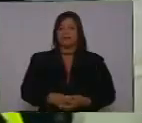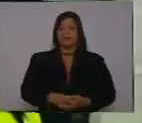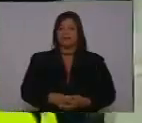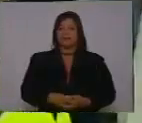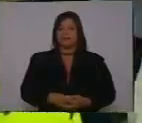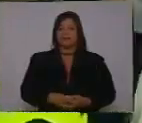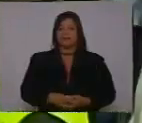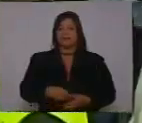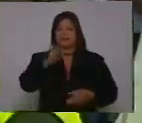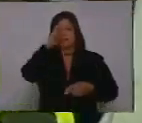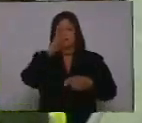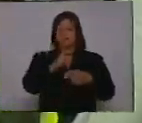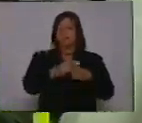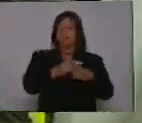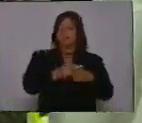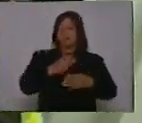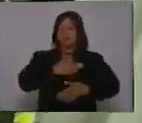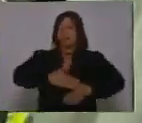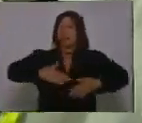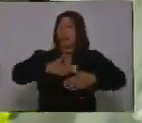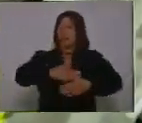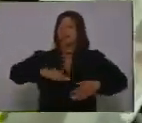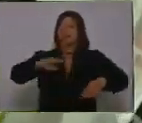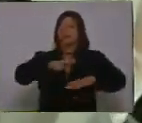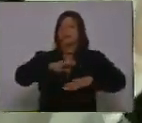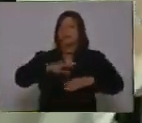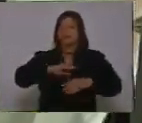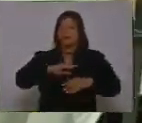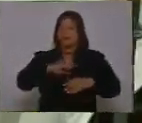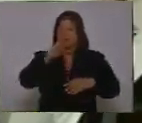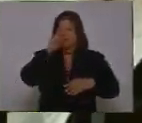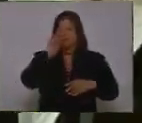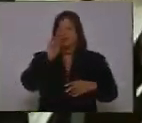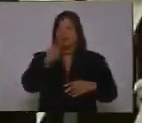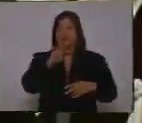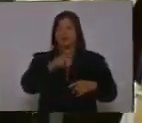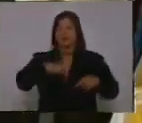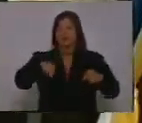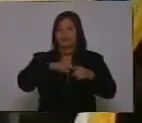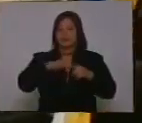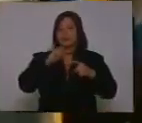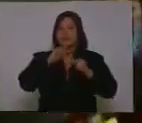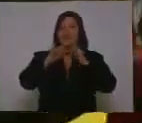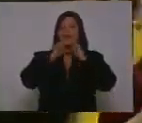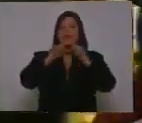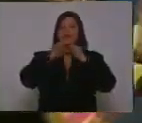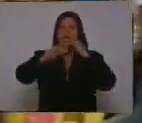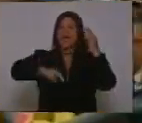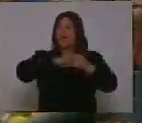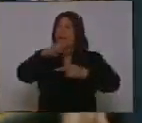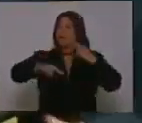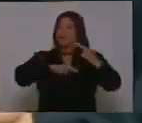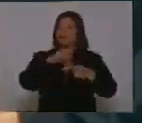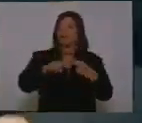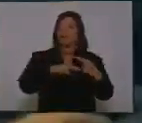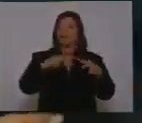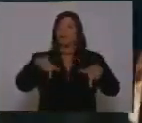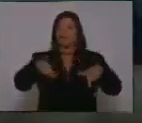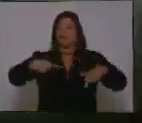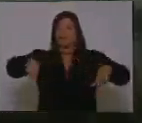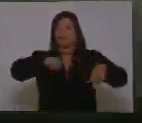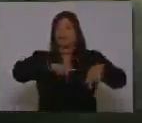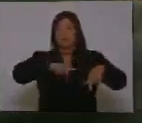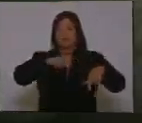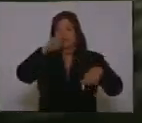se ha complacido de recibir y verte dando ese mensaje revolucionario. Aquí está con